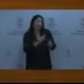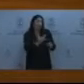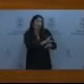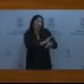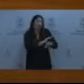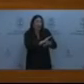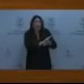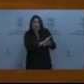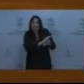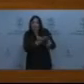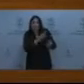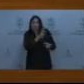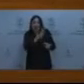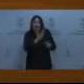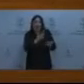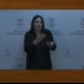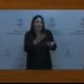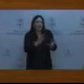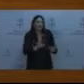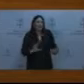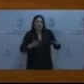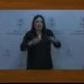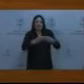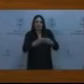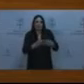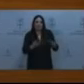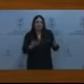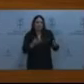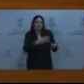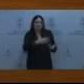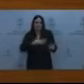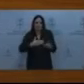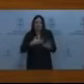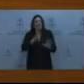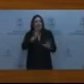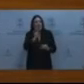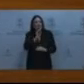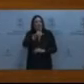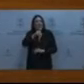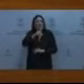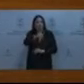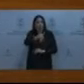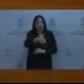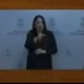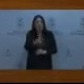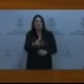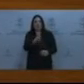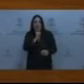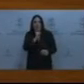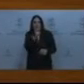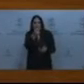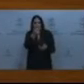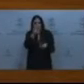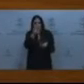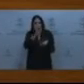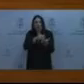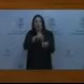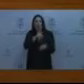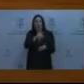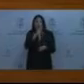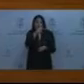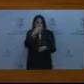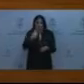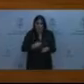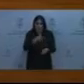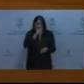con la rapidez que yo creo que merecería, pero ¿cuándo y cómo? ¿Cuándo y cómo se va a ingresar eso? Porque es que eso ya se ha dicho en